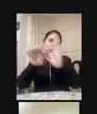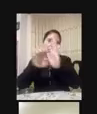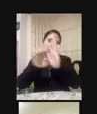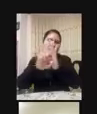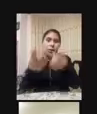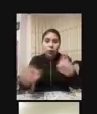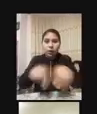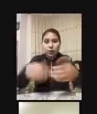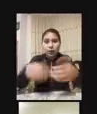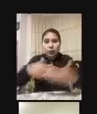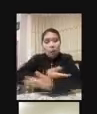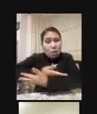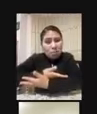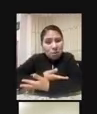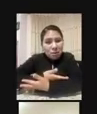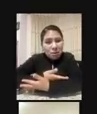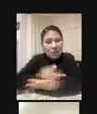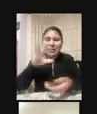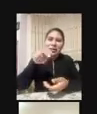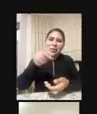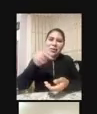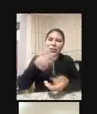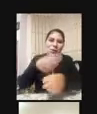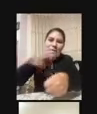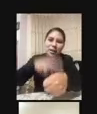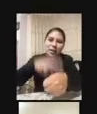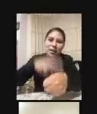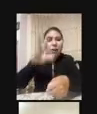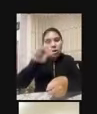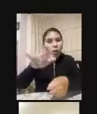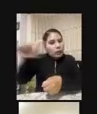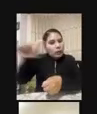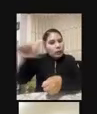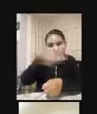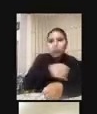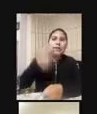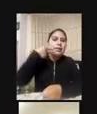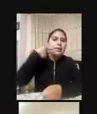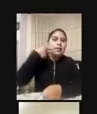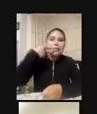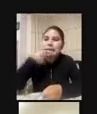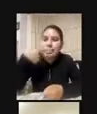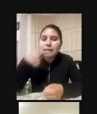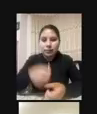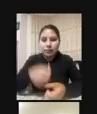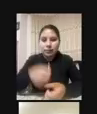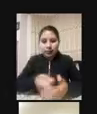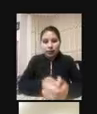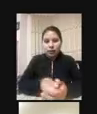los rodetes que van a albergar posteriormente a las piezas dentarias con una gasita